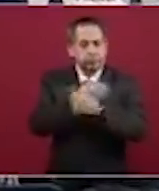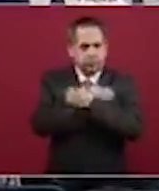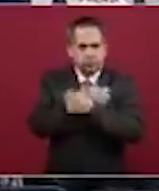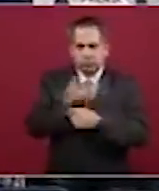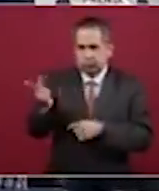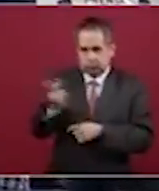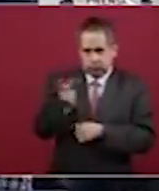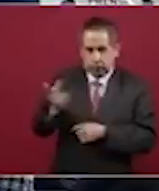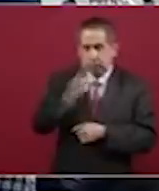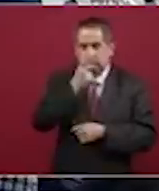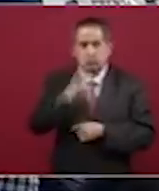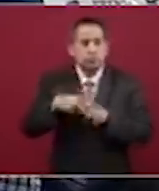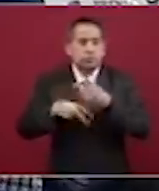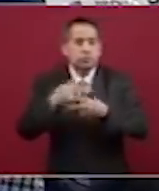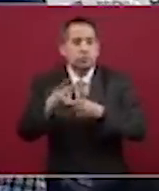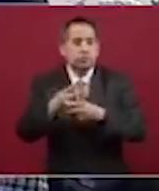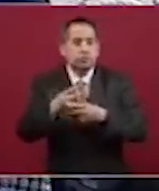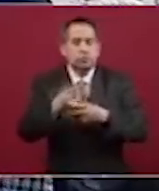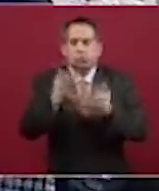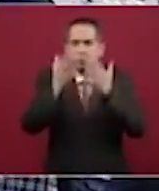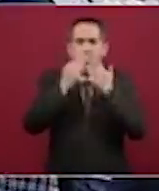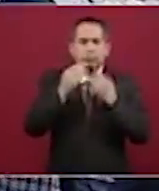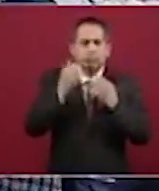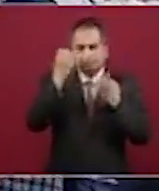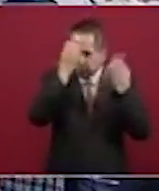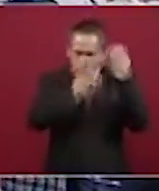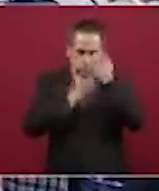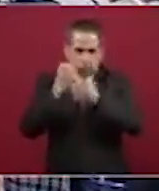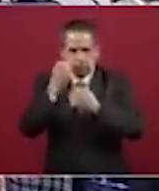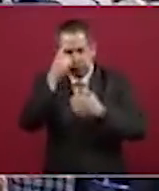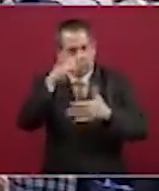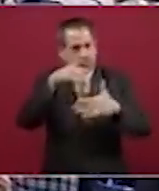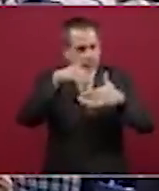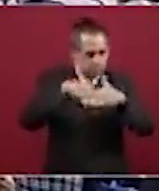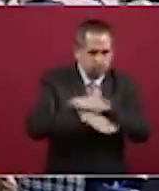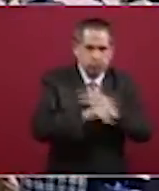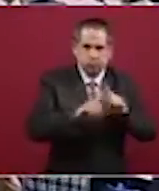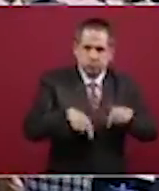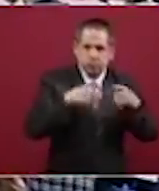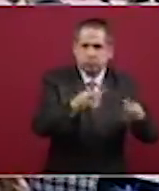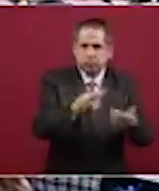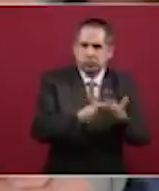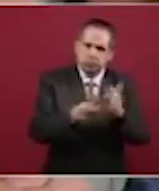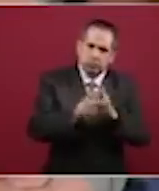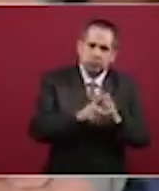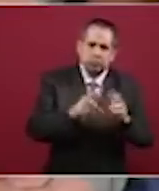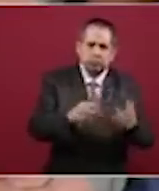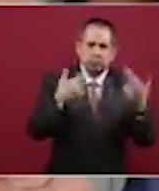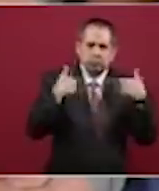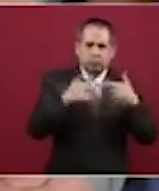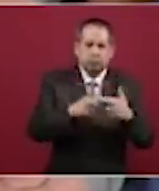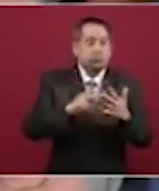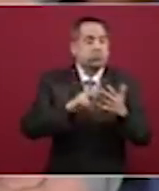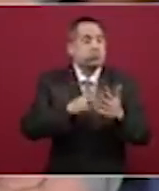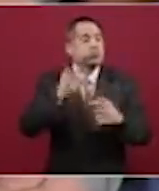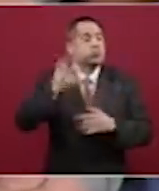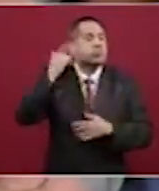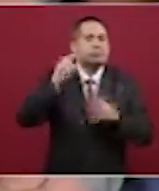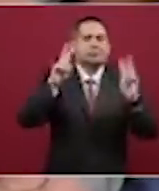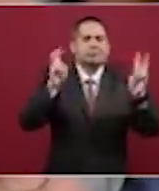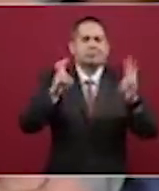que no habrá evaluación para el ingreso al servicio profesional docente y que se recuperará la carrera magisterial que se había